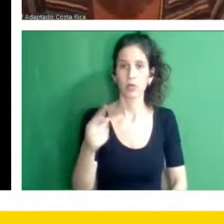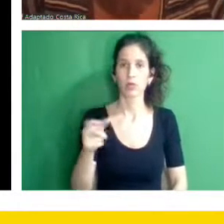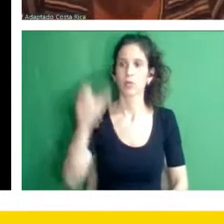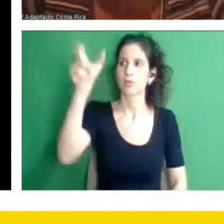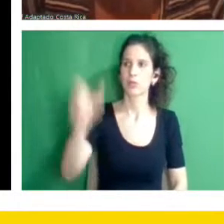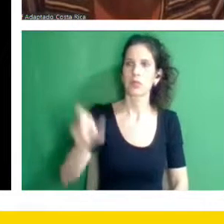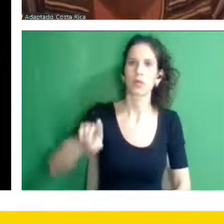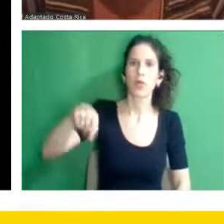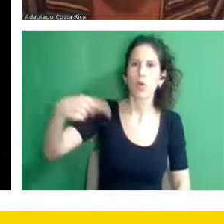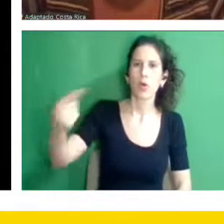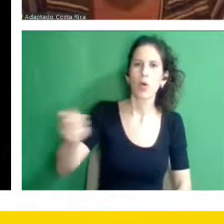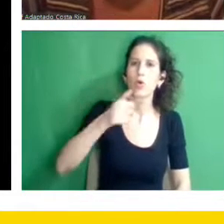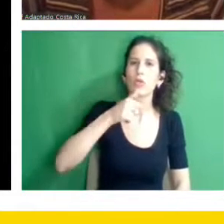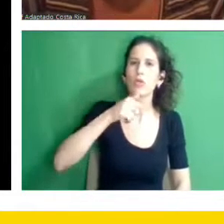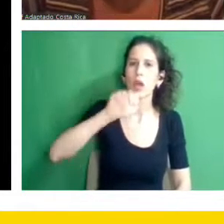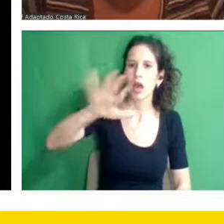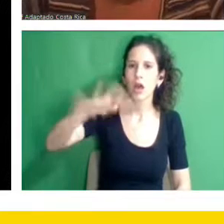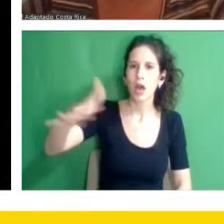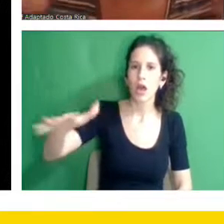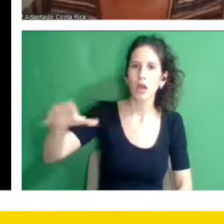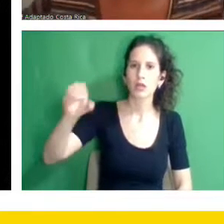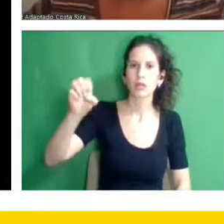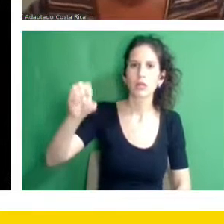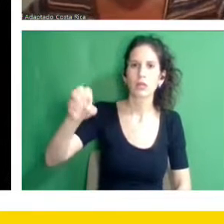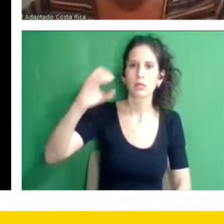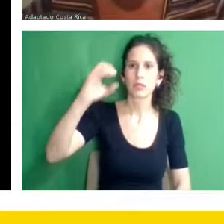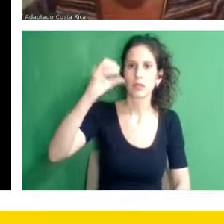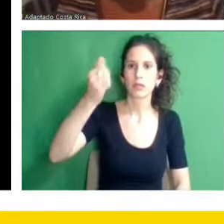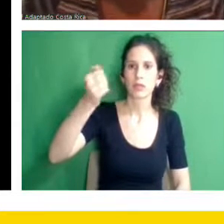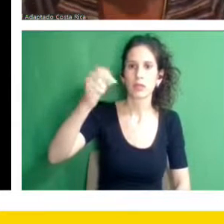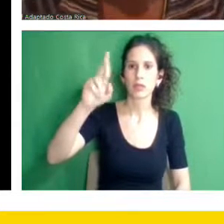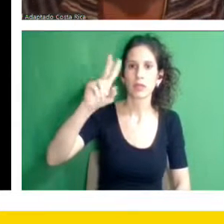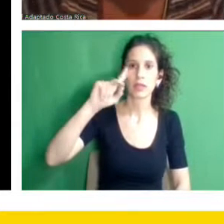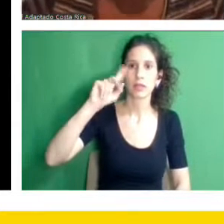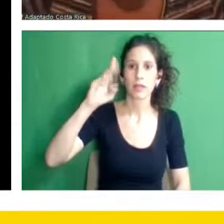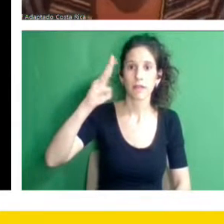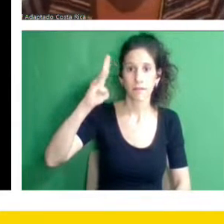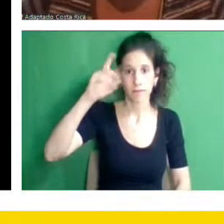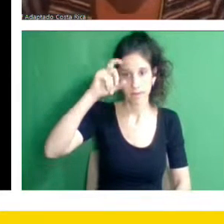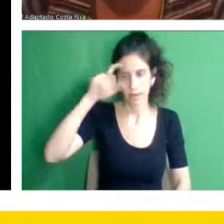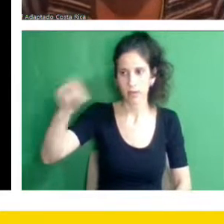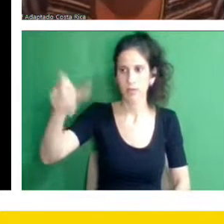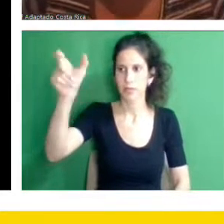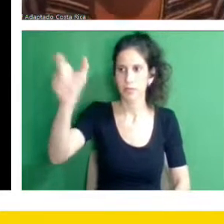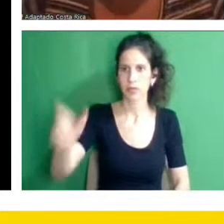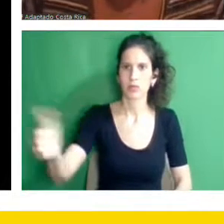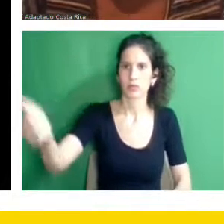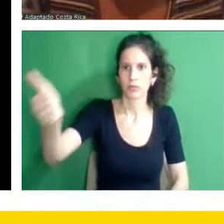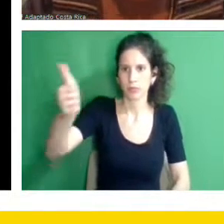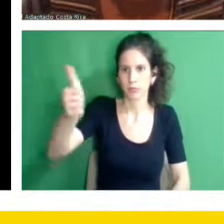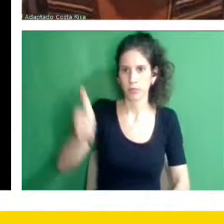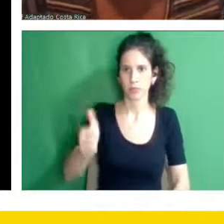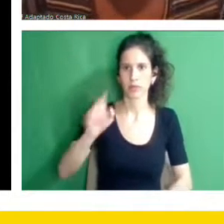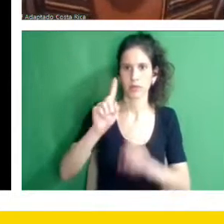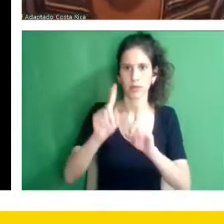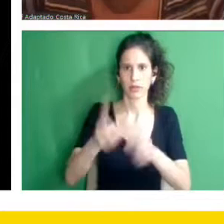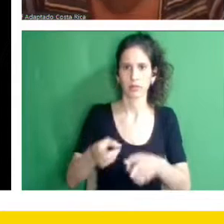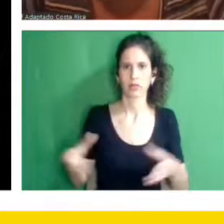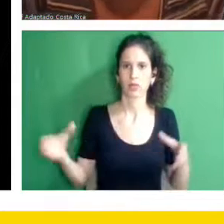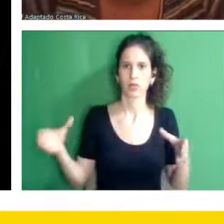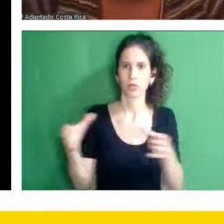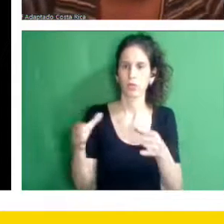y Minoshka Solís. Y vamos con la representación más grande de la historia con 12 atletas, bueno, más grande la